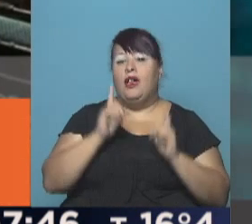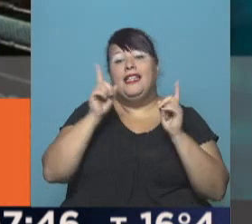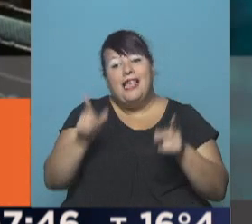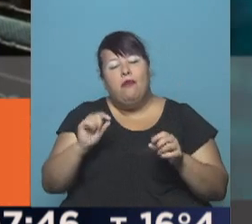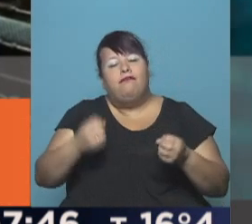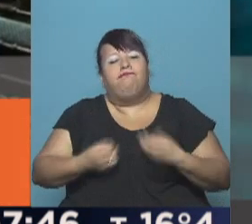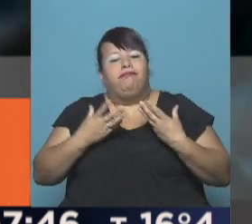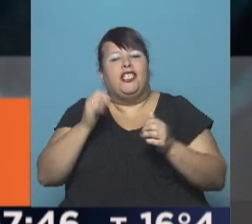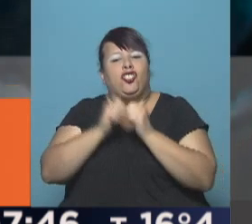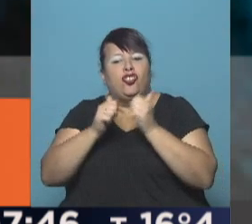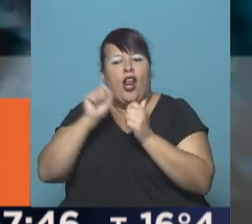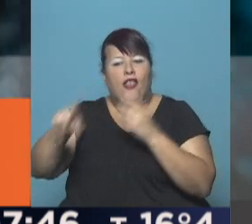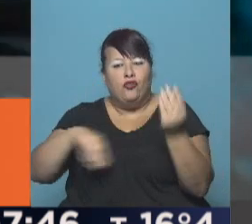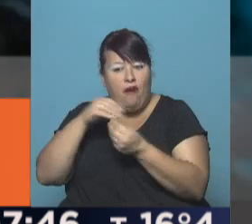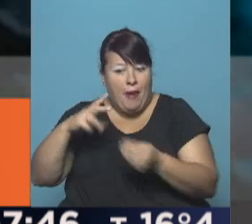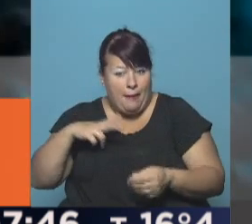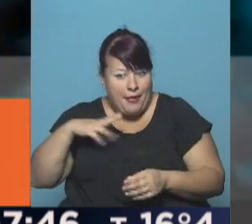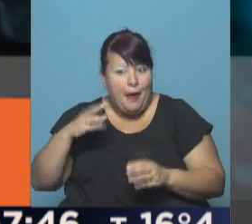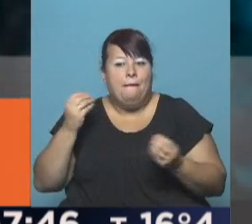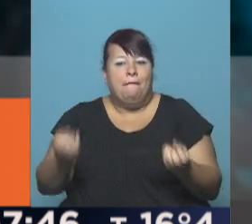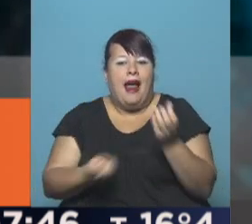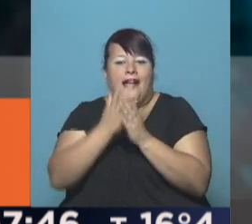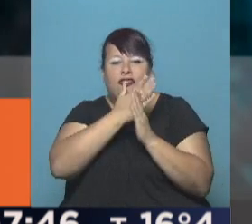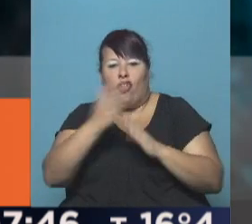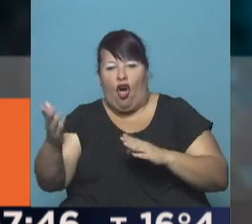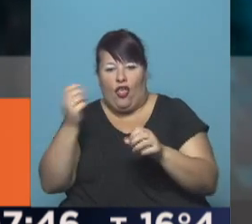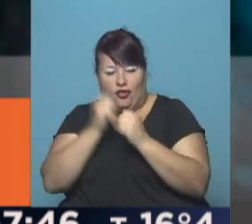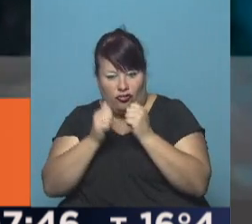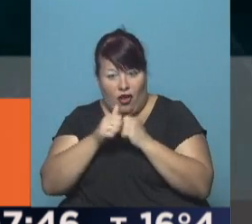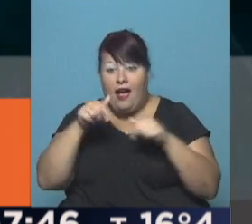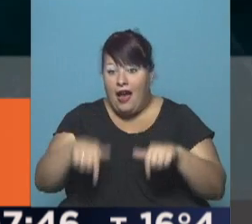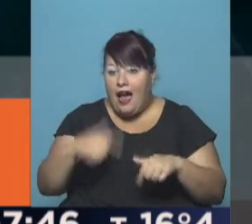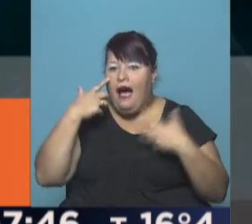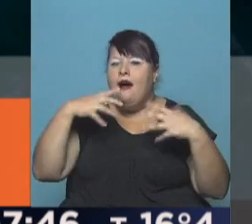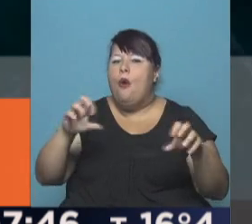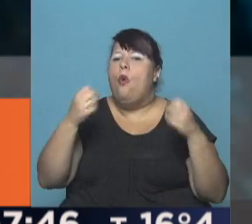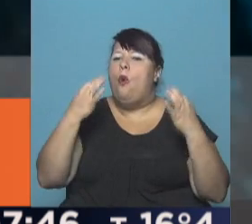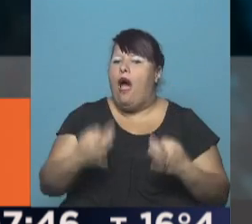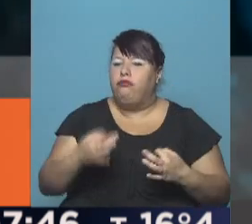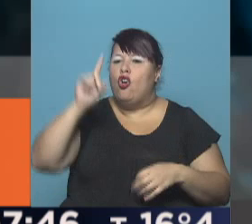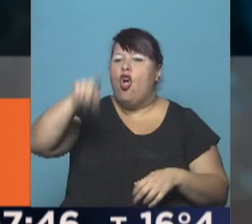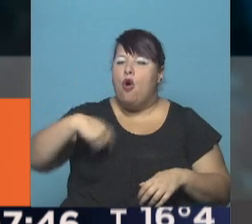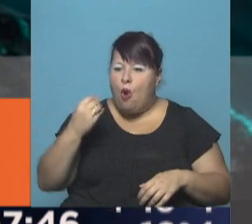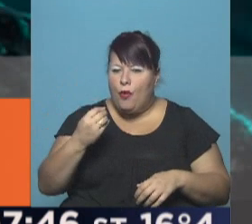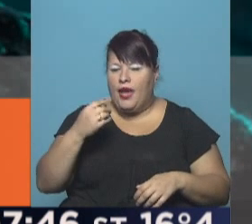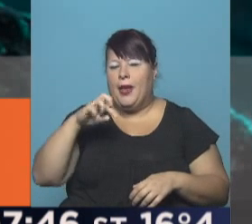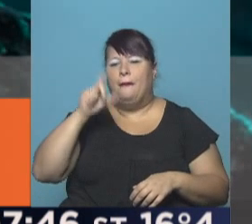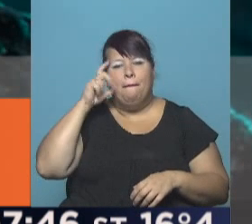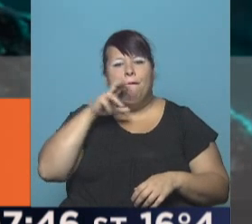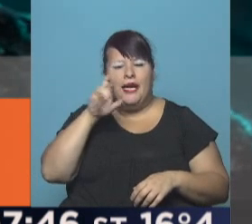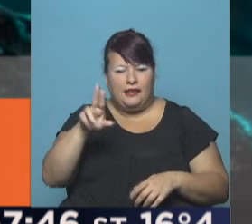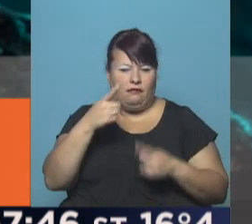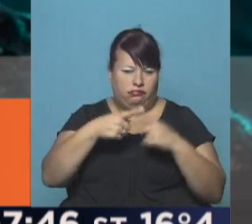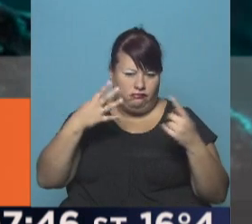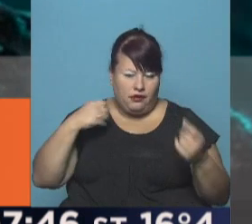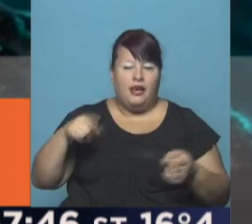se inspiró en historias familiares personales para armar la trama. Esta vez hay que descubrir los verdaderos orígenes de Peter Quill. Chris